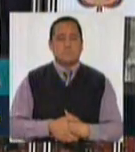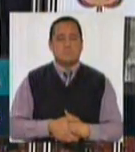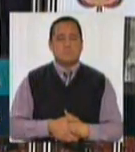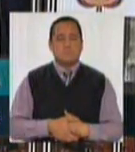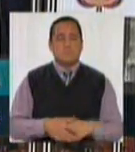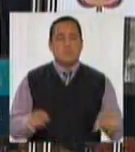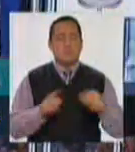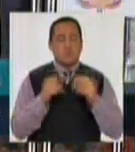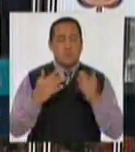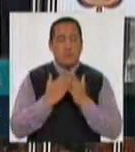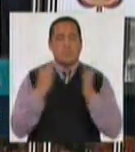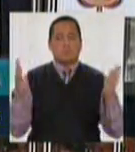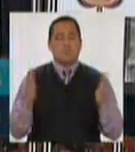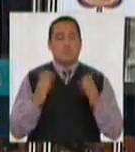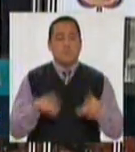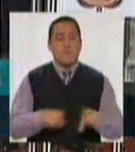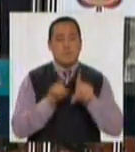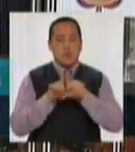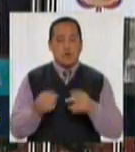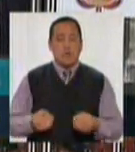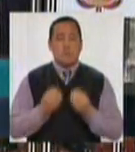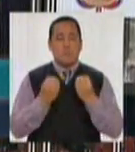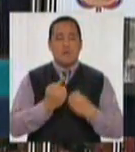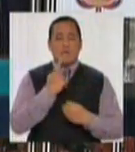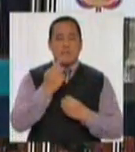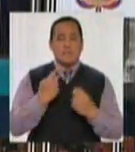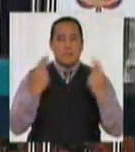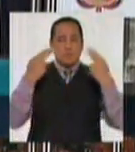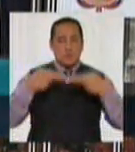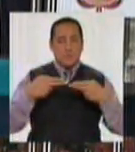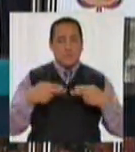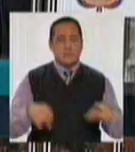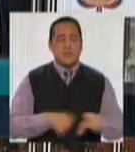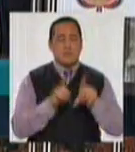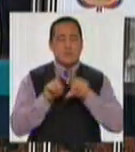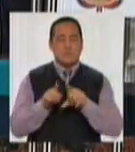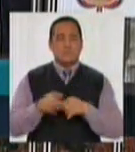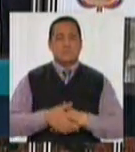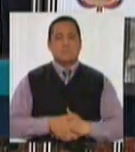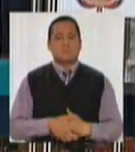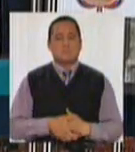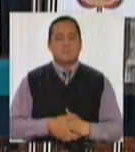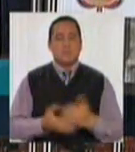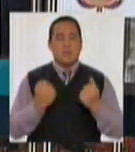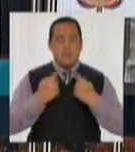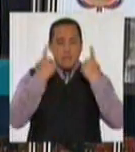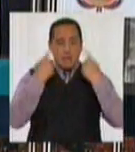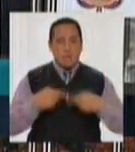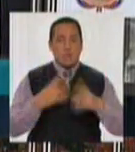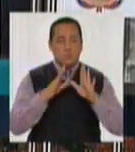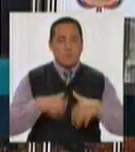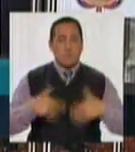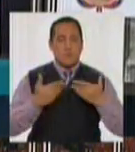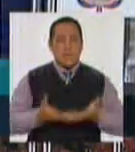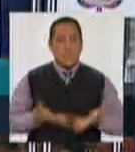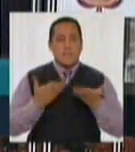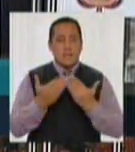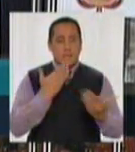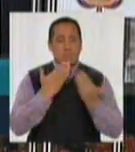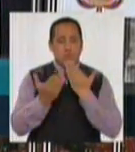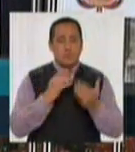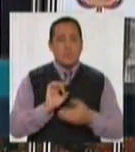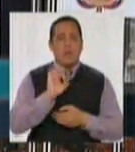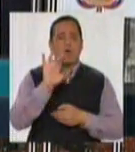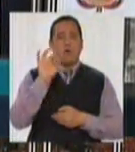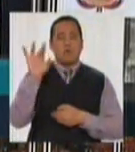Por su amplitud, como es el caso de las fronteras en toda Amazónica, el acuerdo podrá servir de modelo para